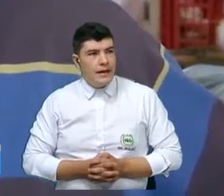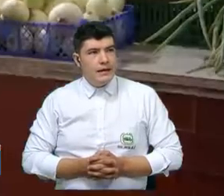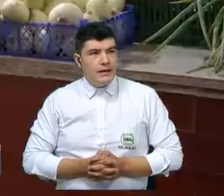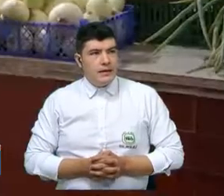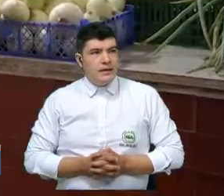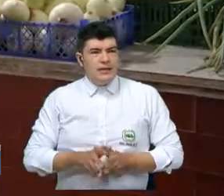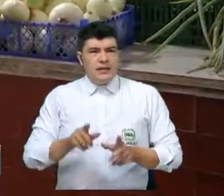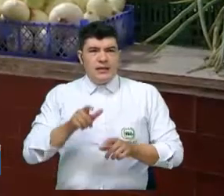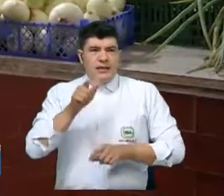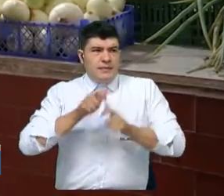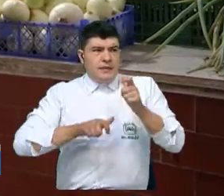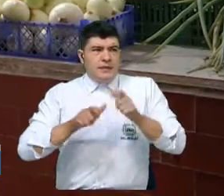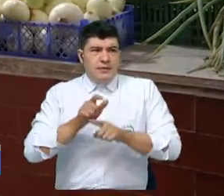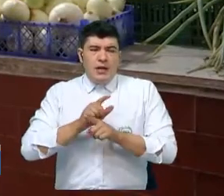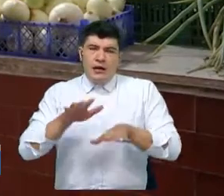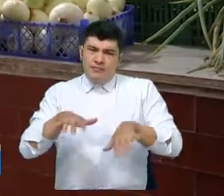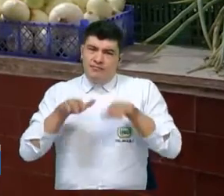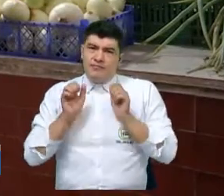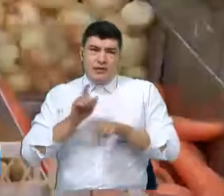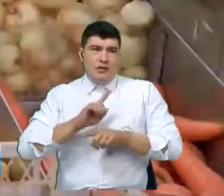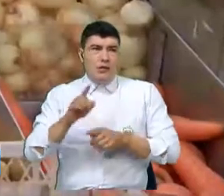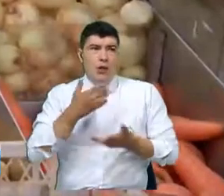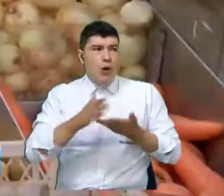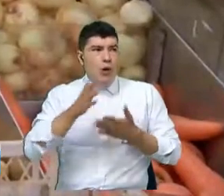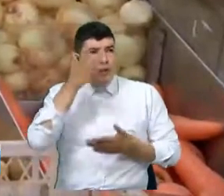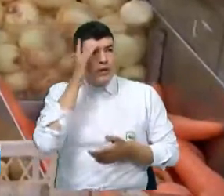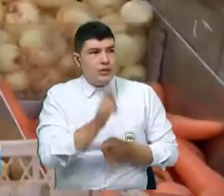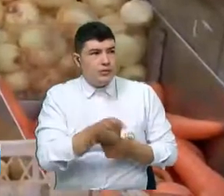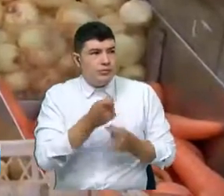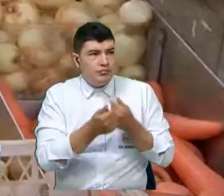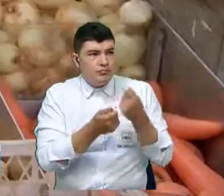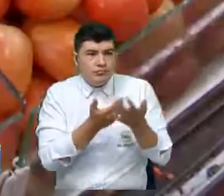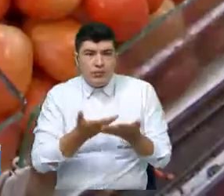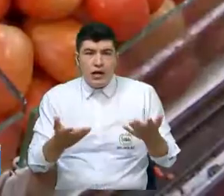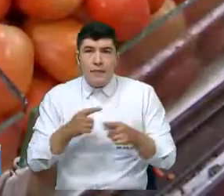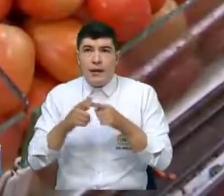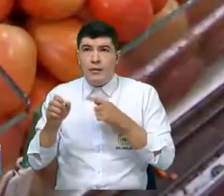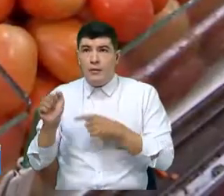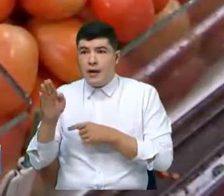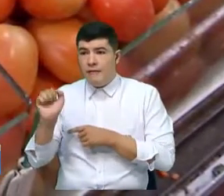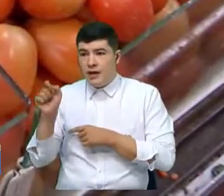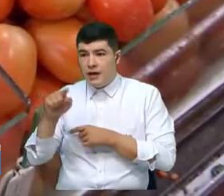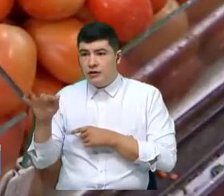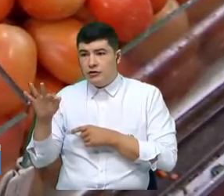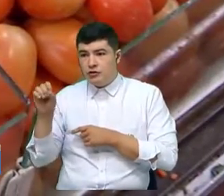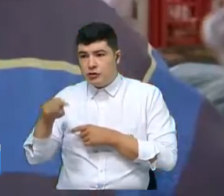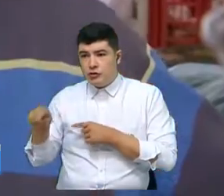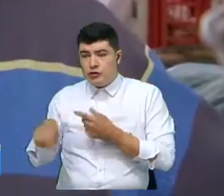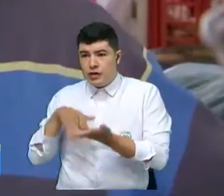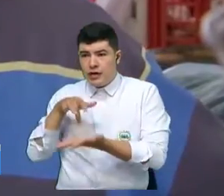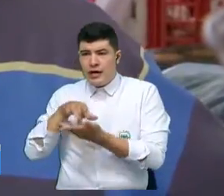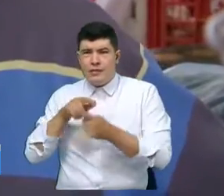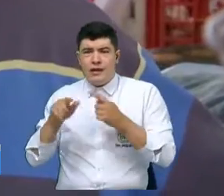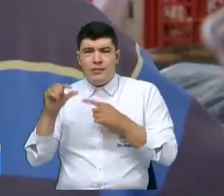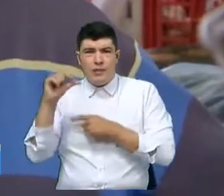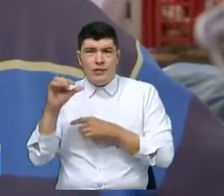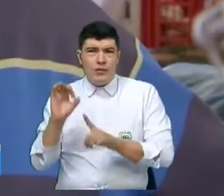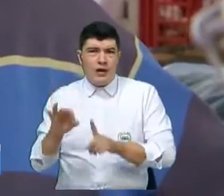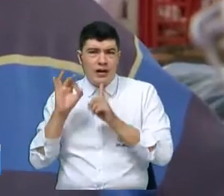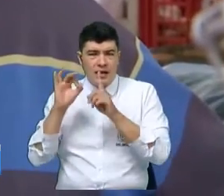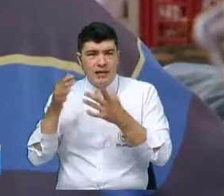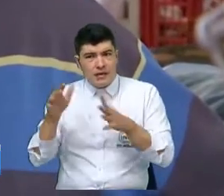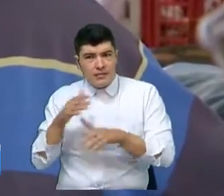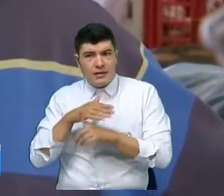por los productos siempre elevados de precio. De todas maneras, en abasto llega, pero llegan un poco de calidad regular.